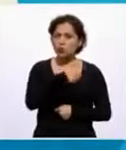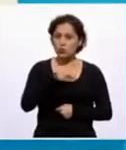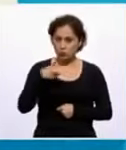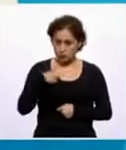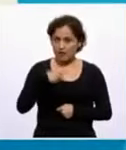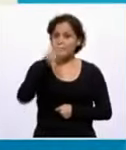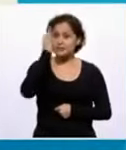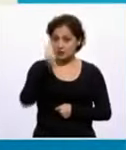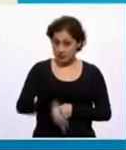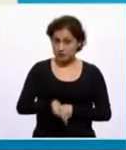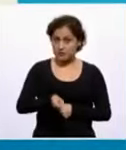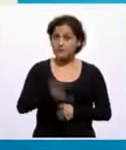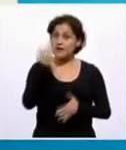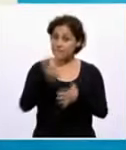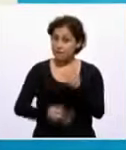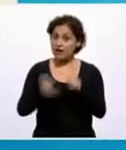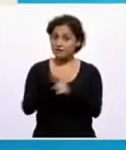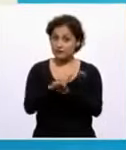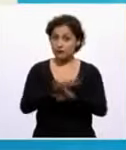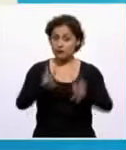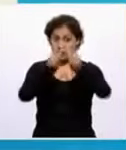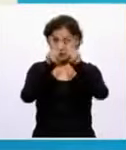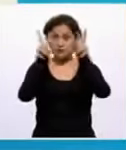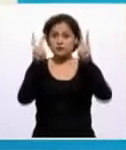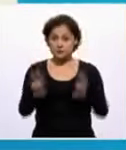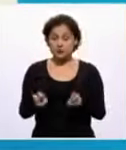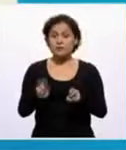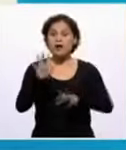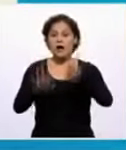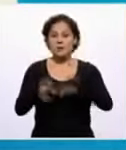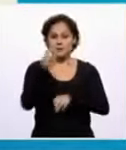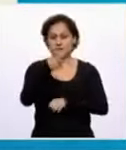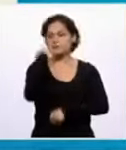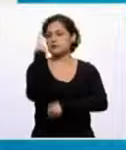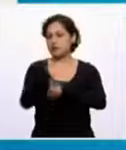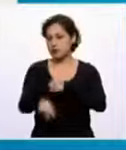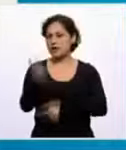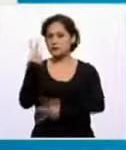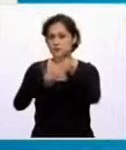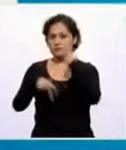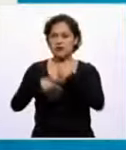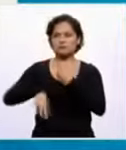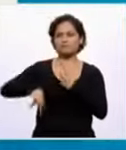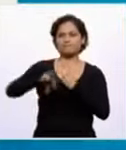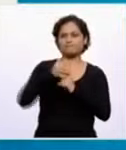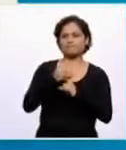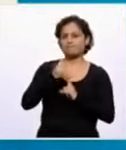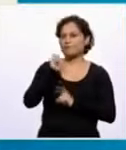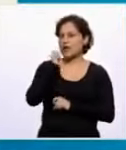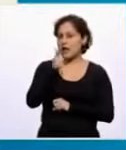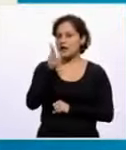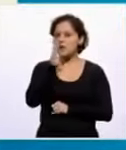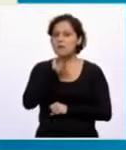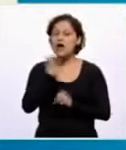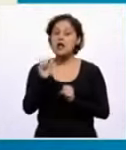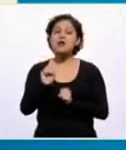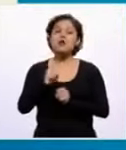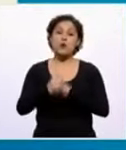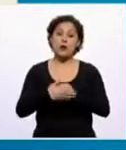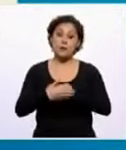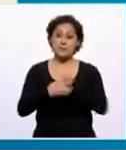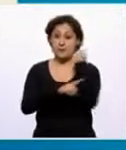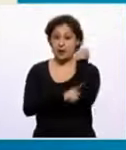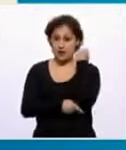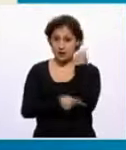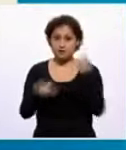información necesaria sobre la sexualidad. Y eso nos puede perjudicar llegando a adquirir una enfermedad de transmisión sexual o un embarazo. Mi cuerpo es